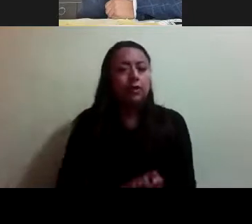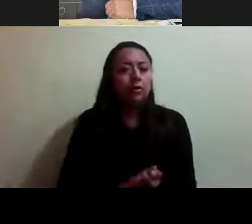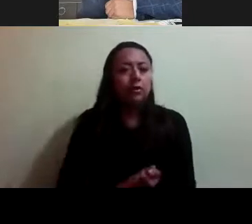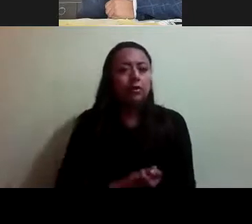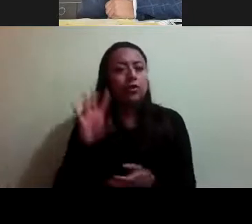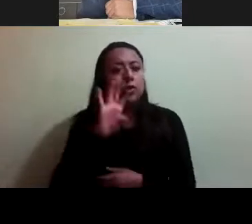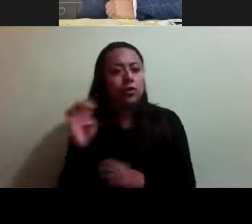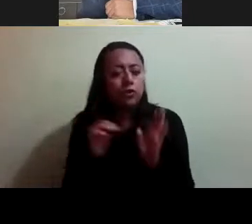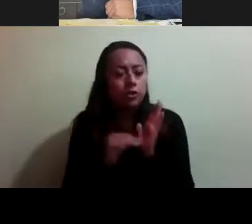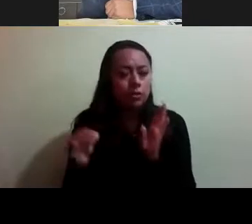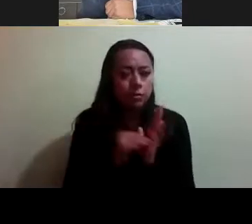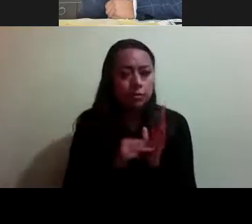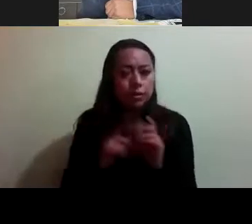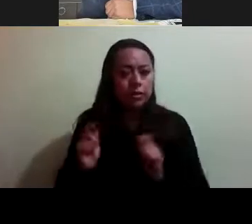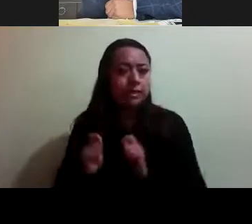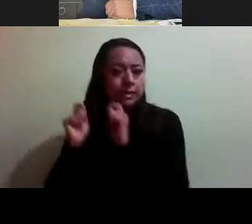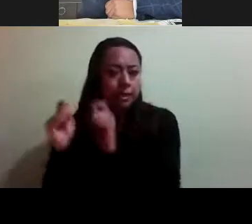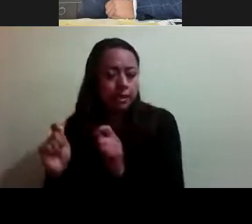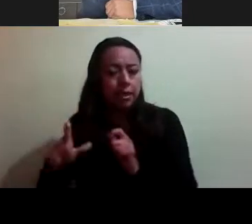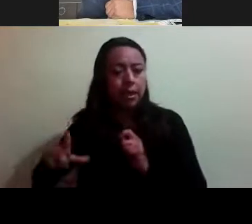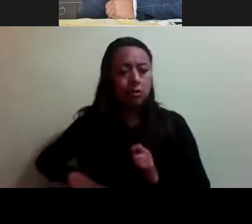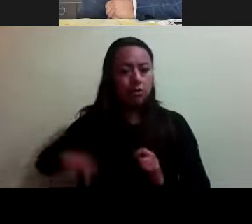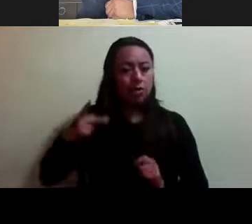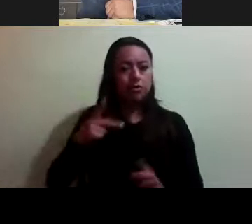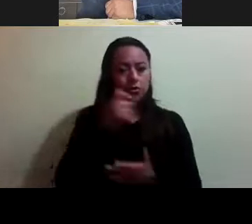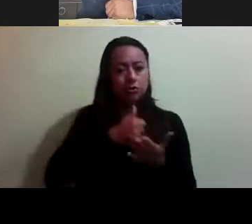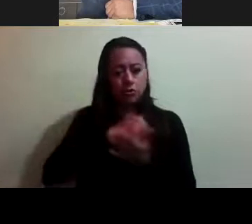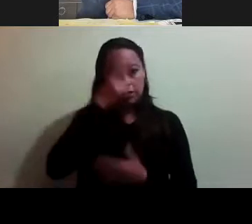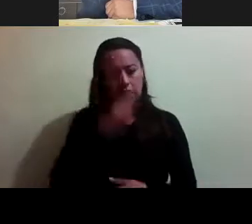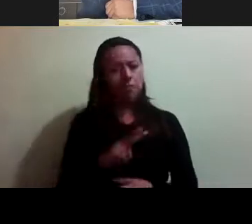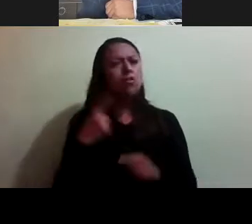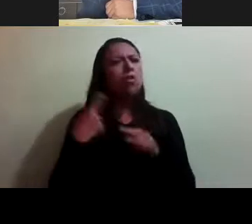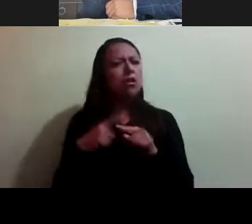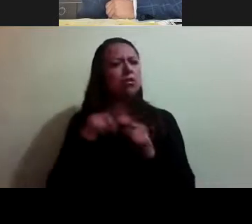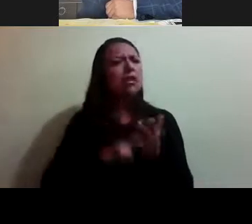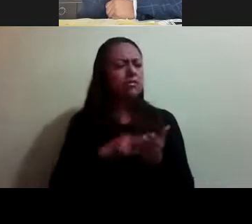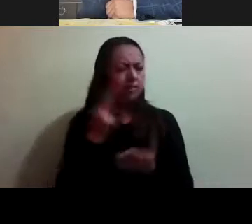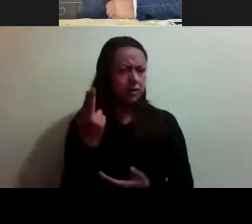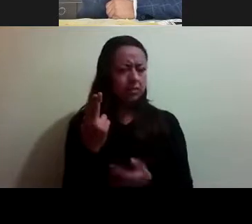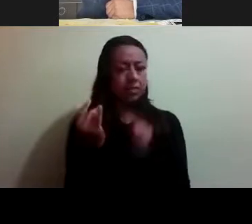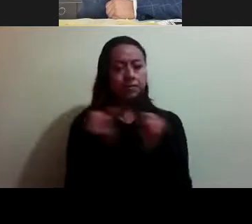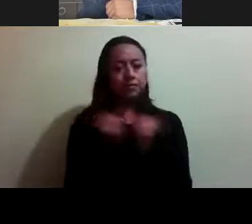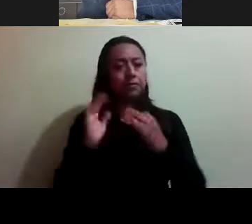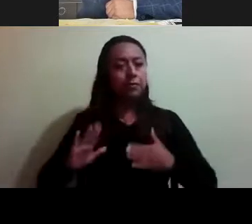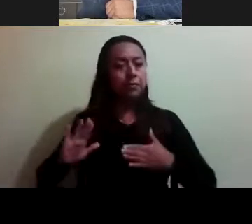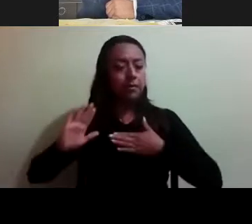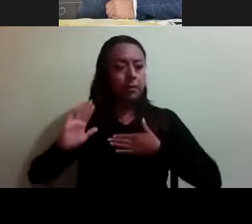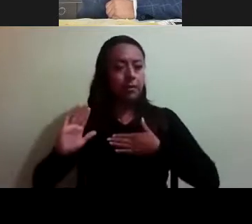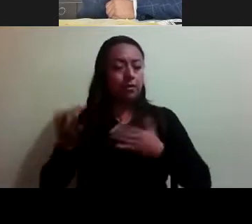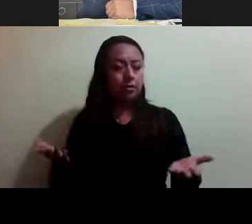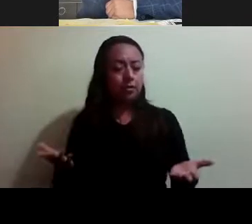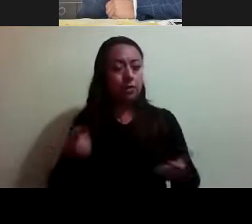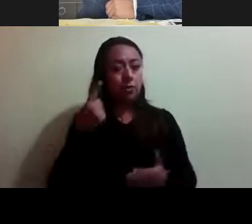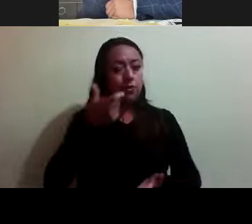al gobierno de la ciudad, porque habría que revisar ahí las facultades, pero no solo eso, aparte le compromete 60 millones de un presupuesto que todavía no